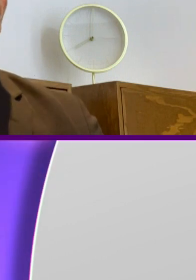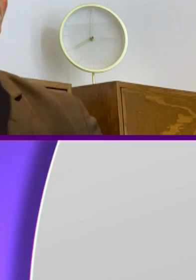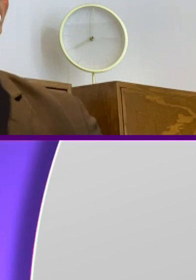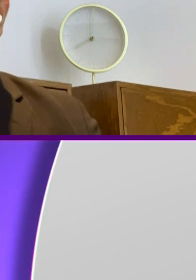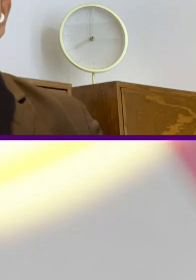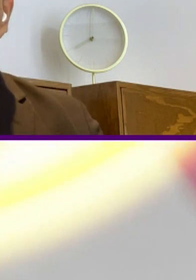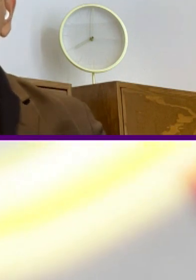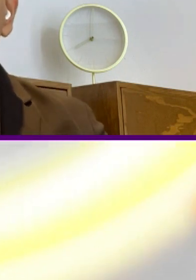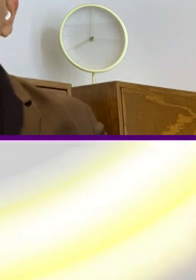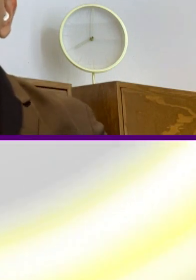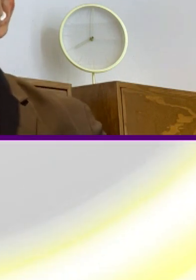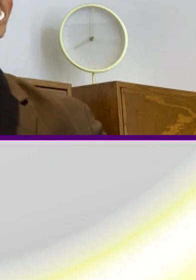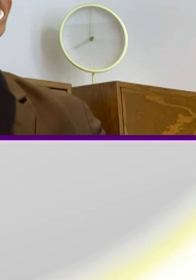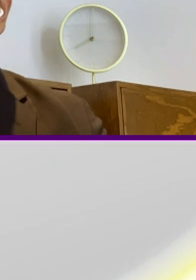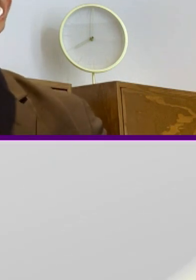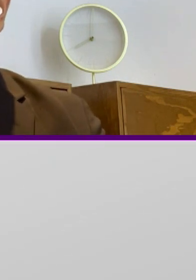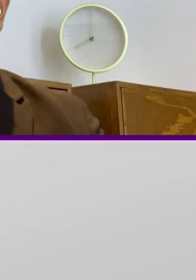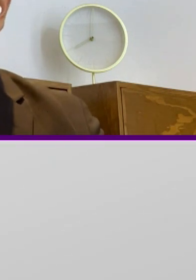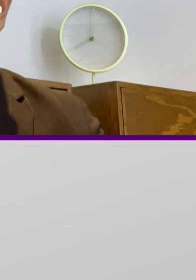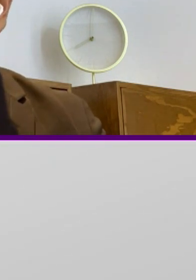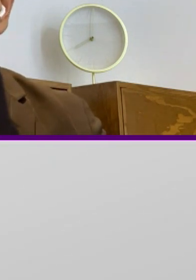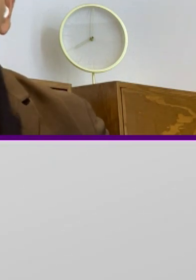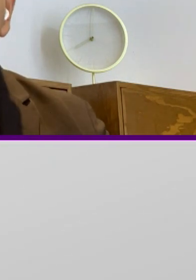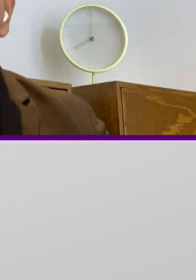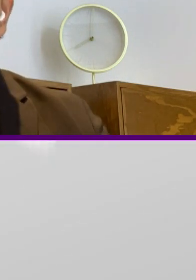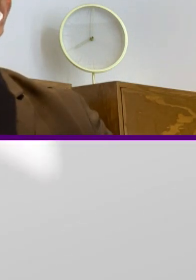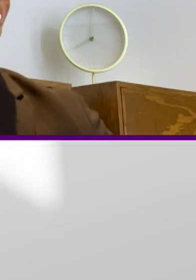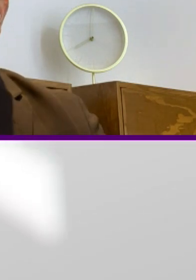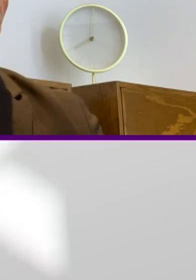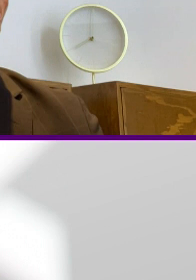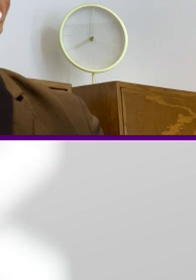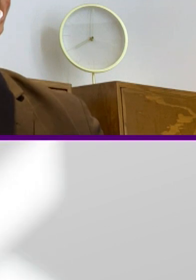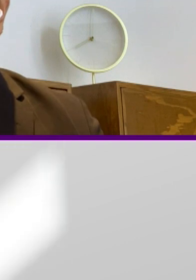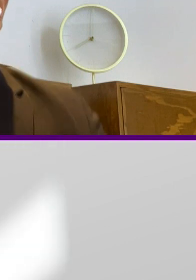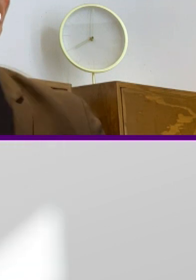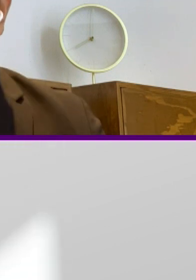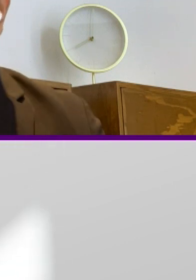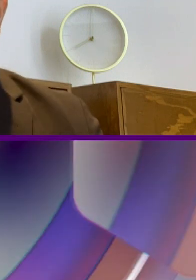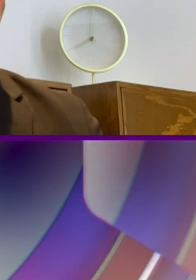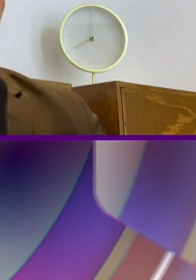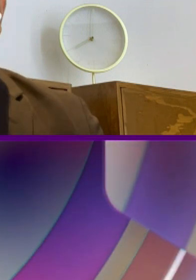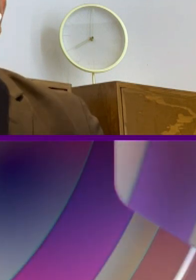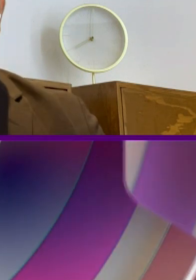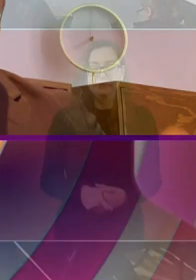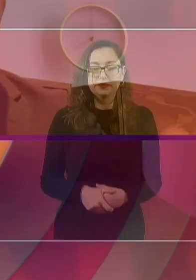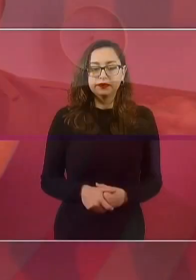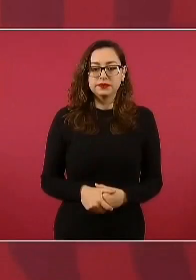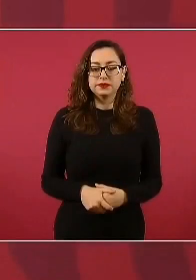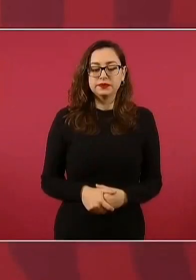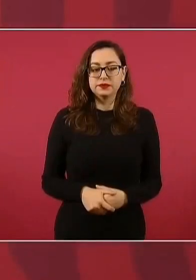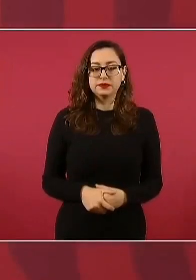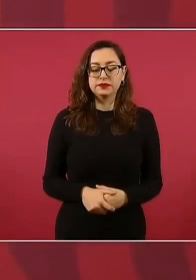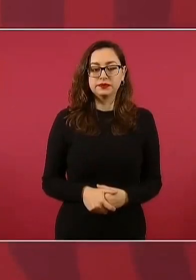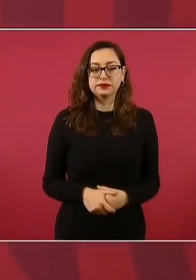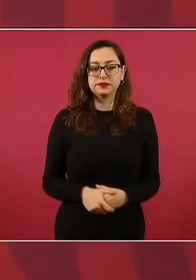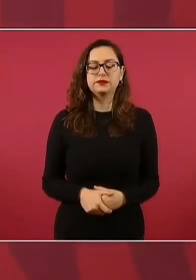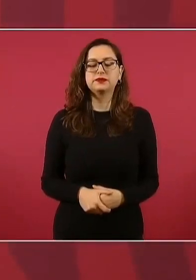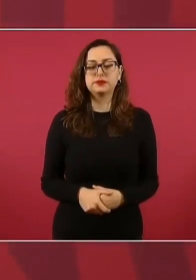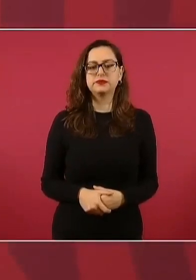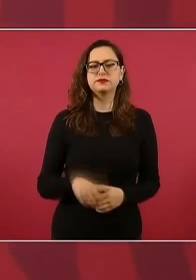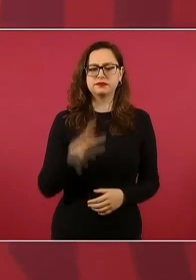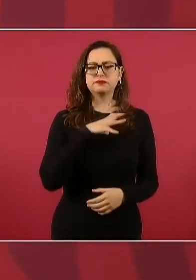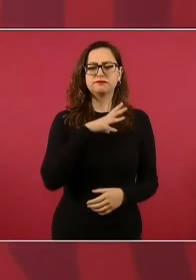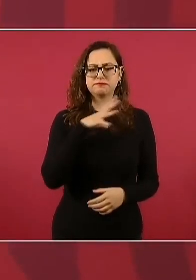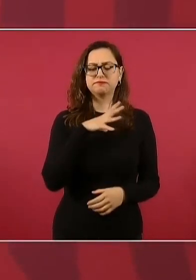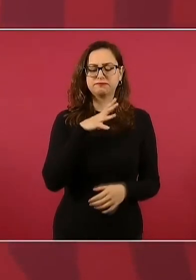Sin embargo, lo que ha ocurrido en las últimas semanas es la acumulación de casos, no solamente aislados, sino de